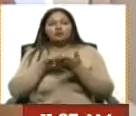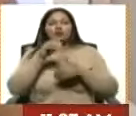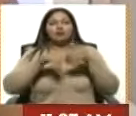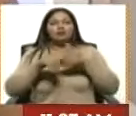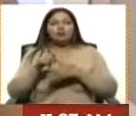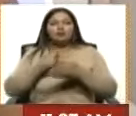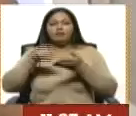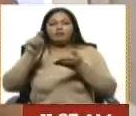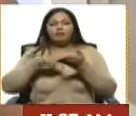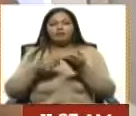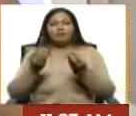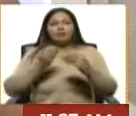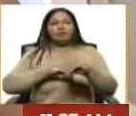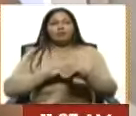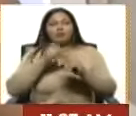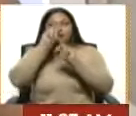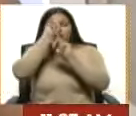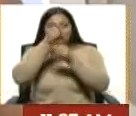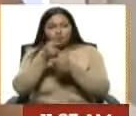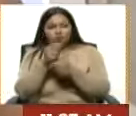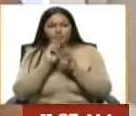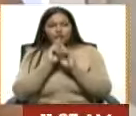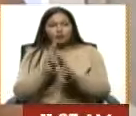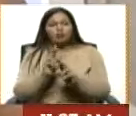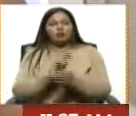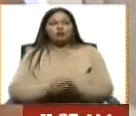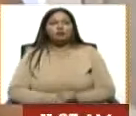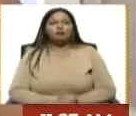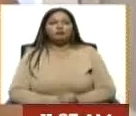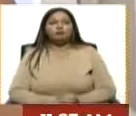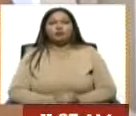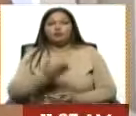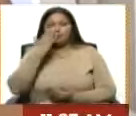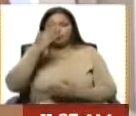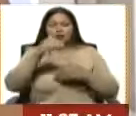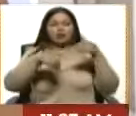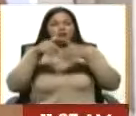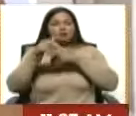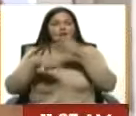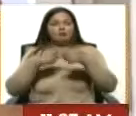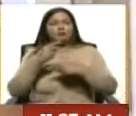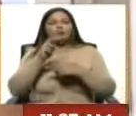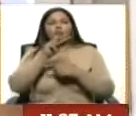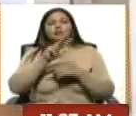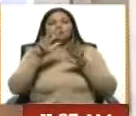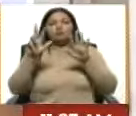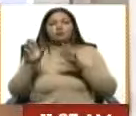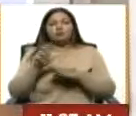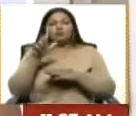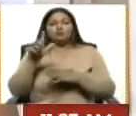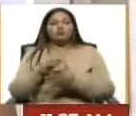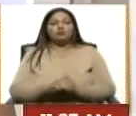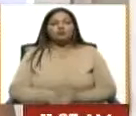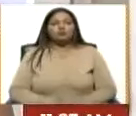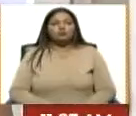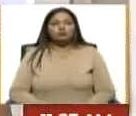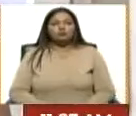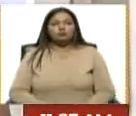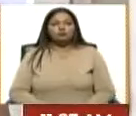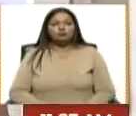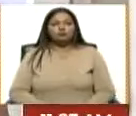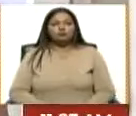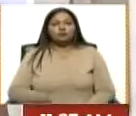Mire, esta firma de acuerdo de reconocimiento de resultados de cara a estas próximas elecciones del 28 de julio. Ya han llegado varios